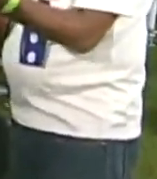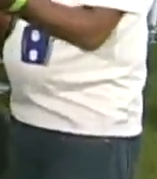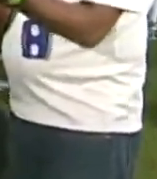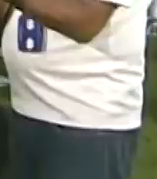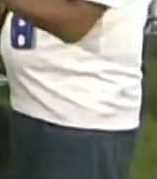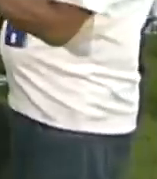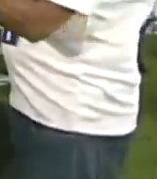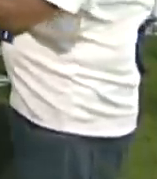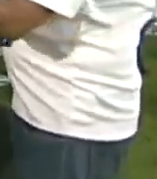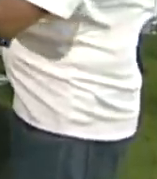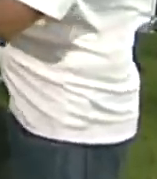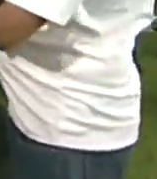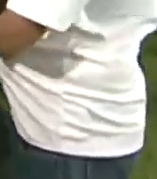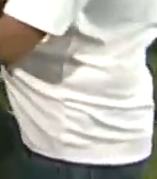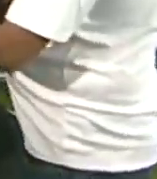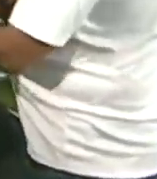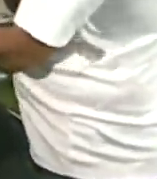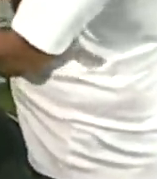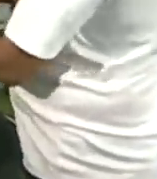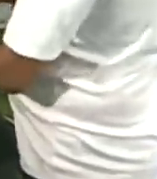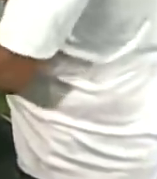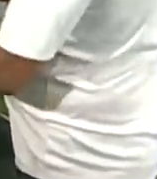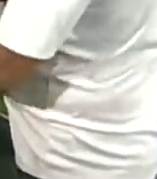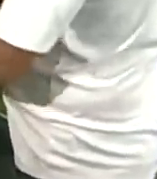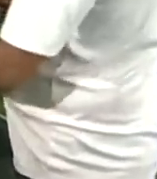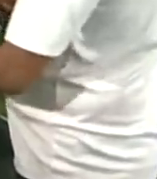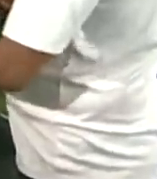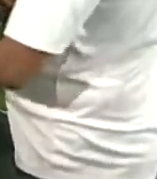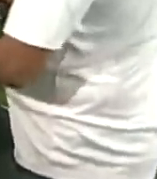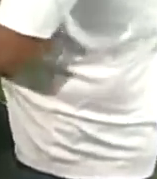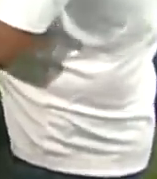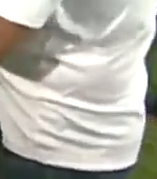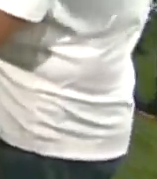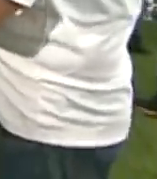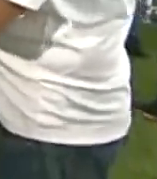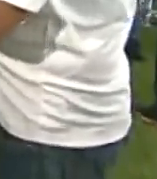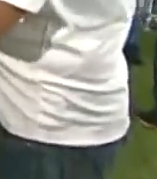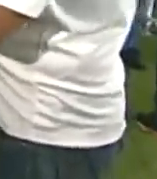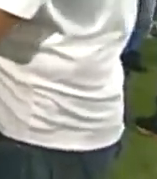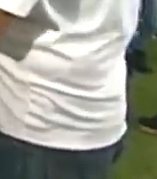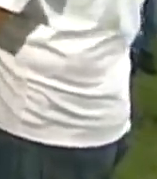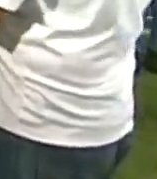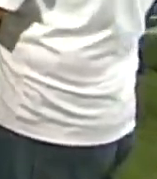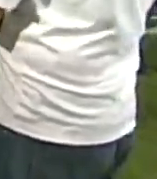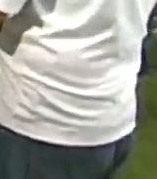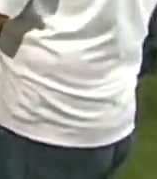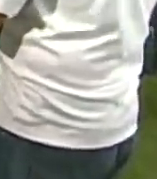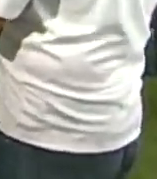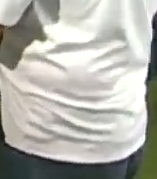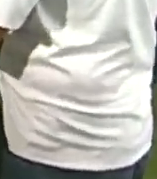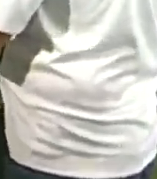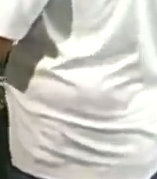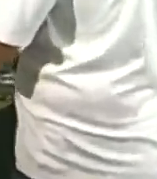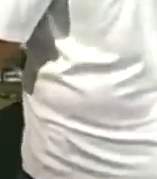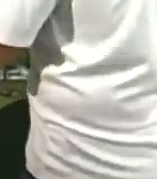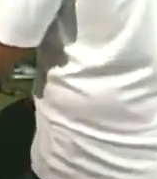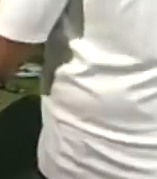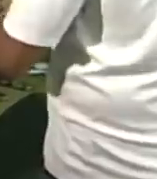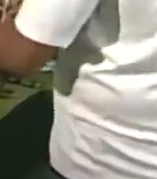el Servicio Nacional de Emprendimiento de Venezuela para el hecho del emprendimiento y avanzar en un rumbo